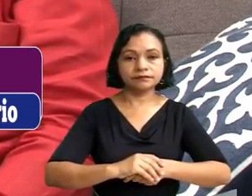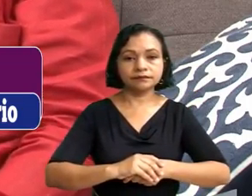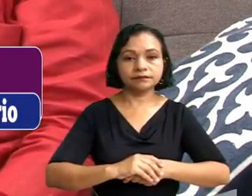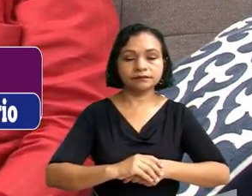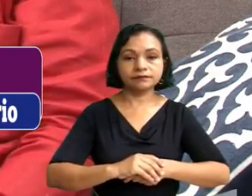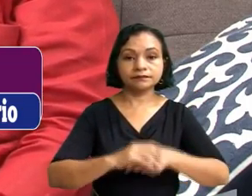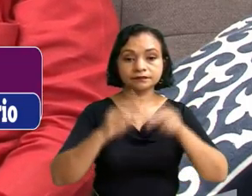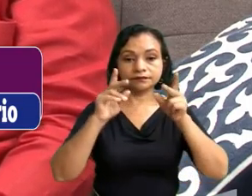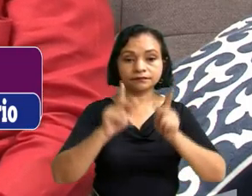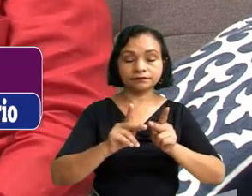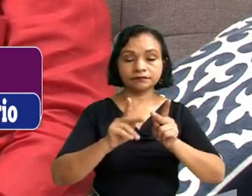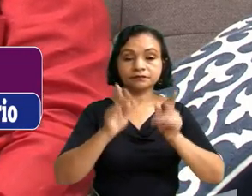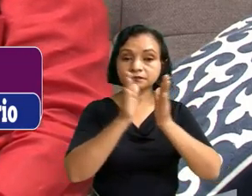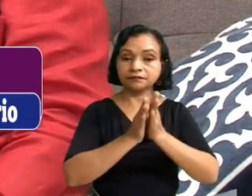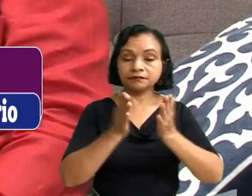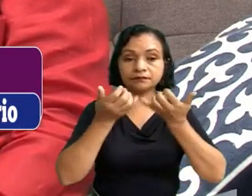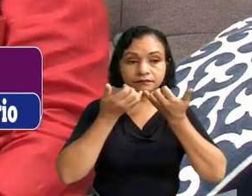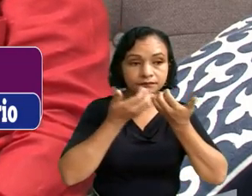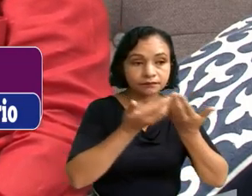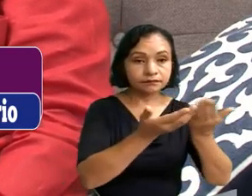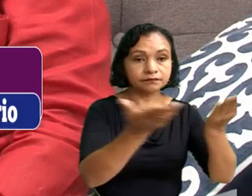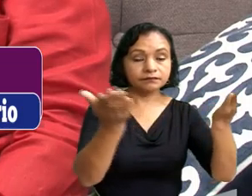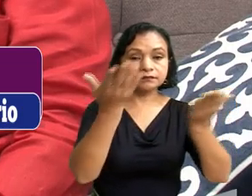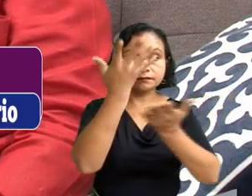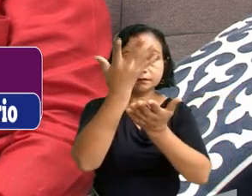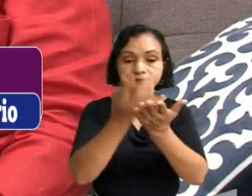predicadores de la palabra etcétera